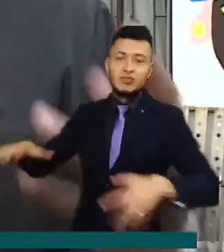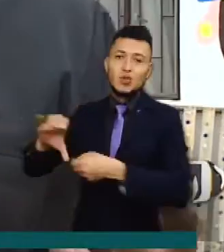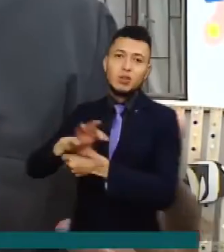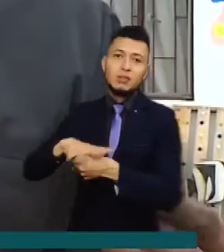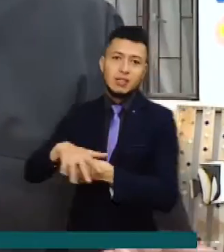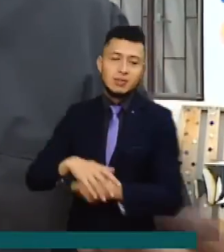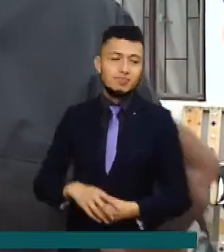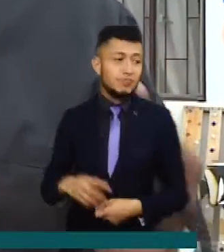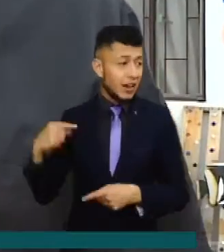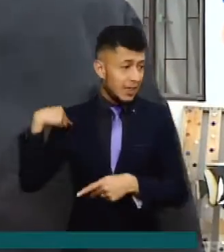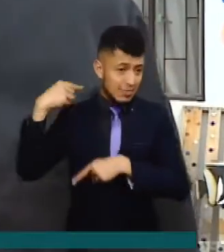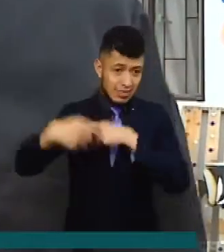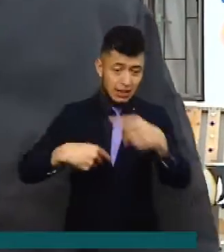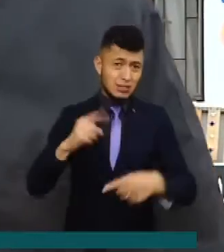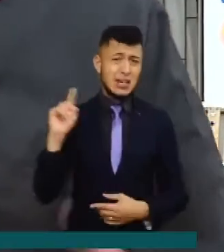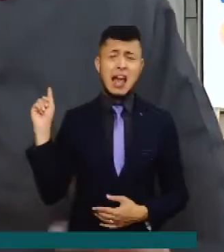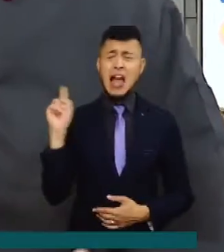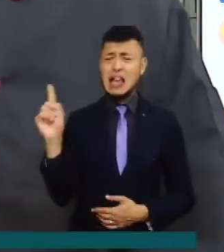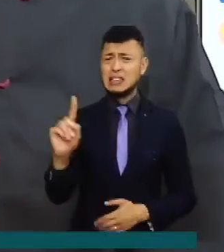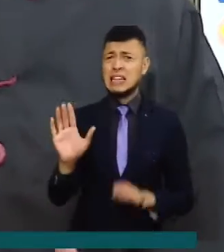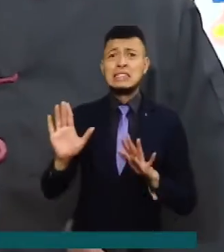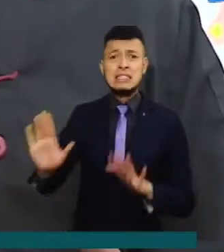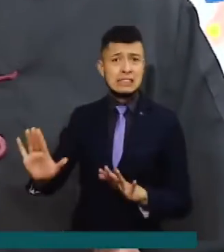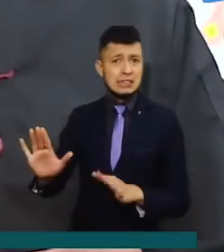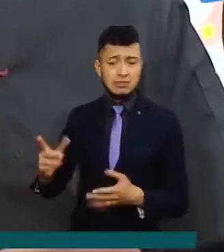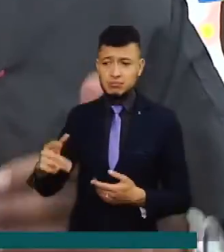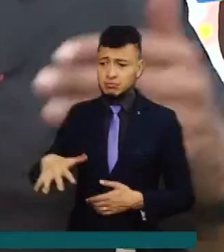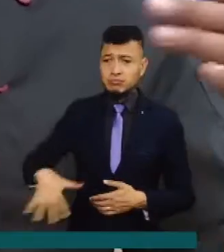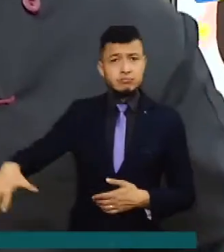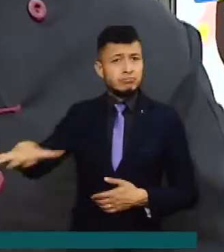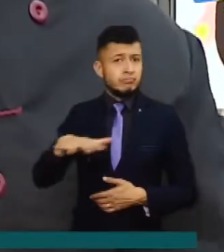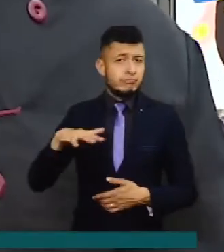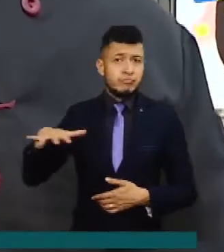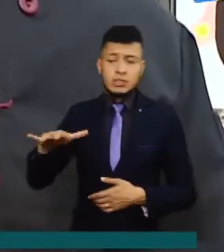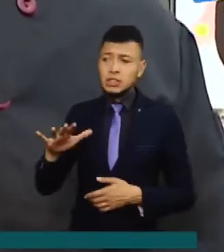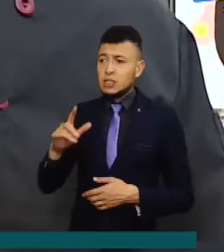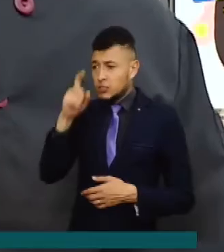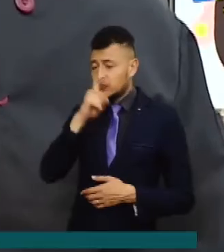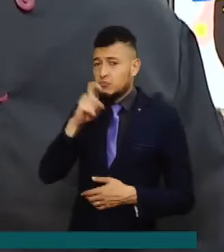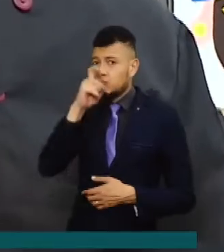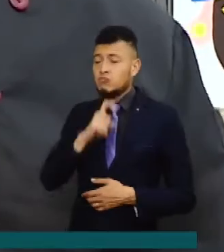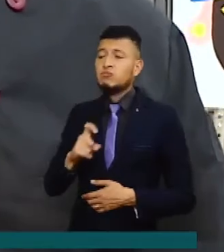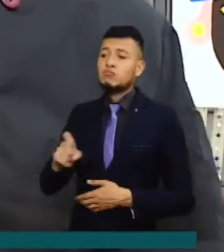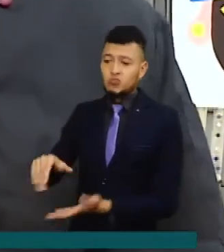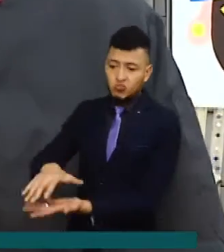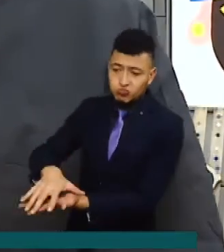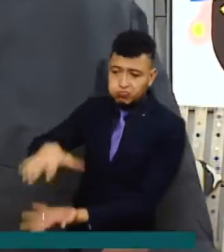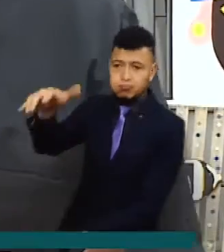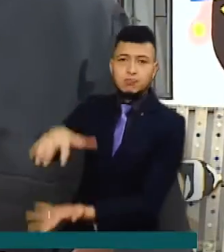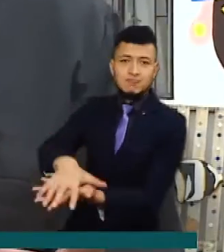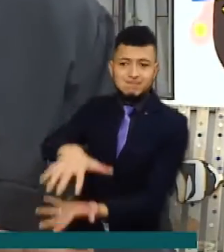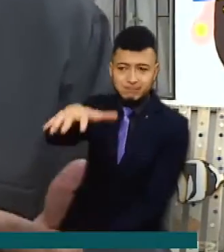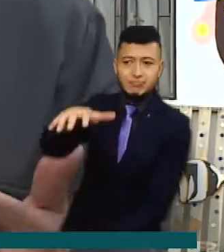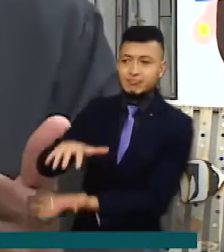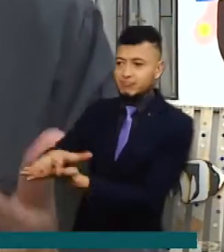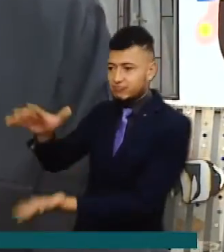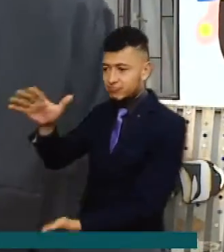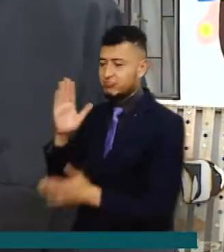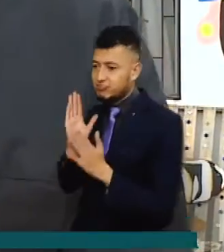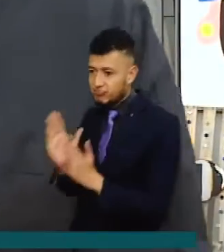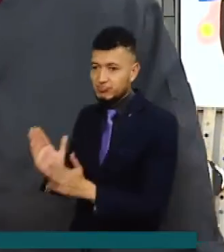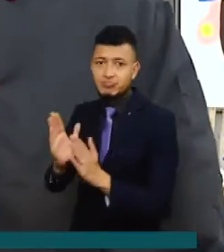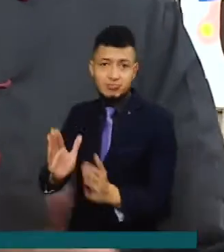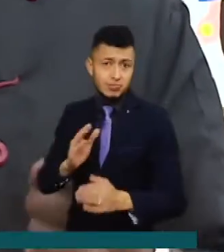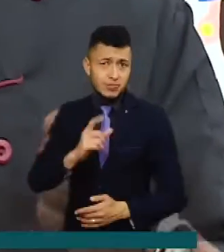nosotros estamos rescatando de esa tradición que que desde hace muchísimos años manejamos con la porcicultura